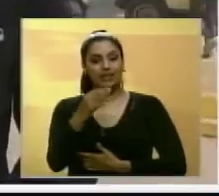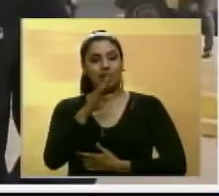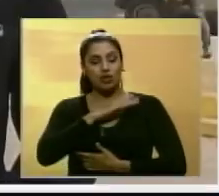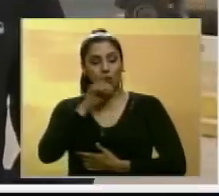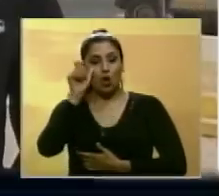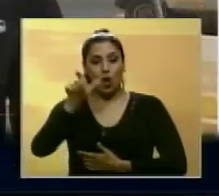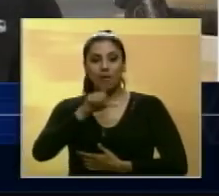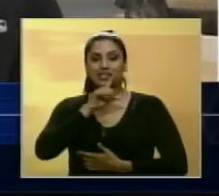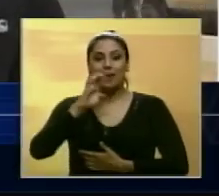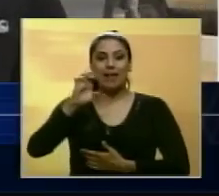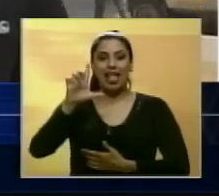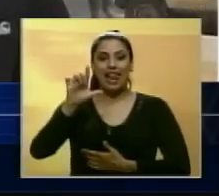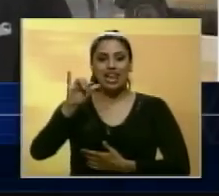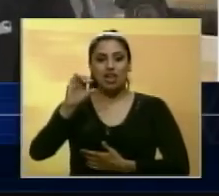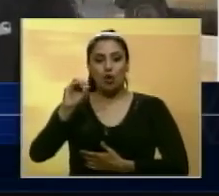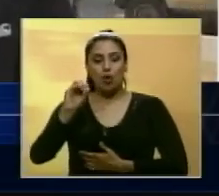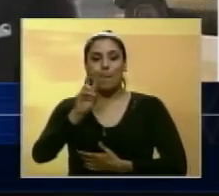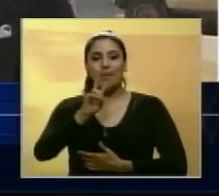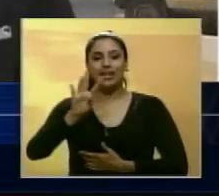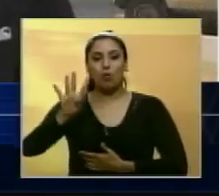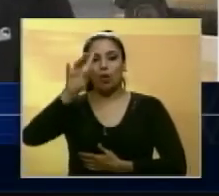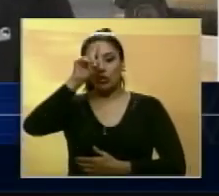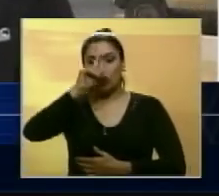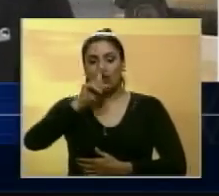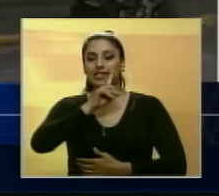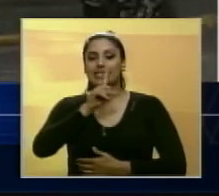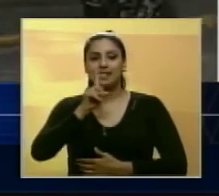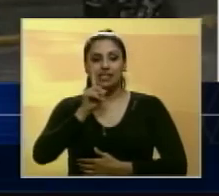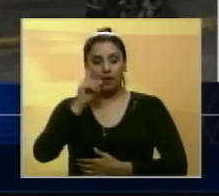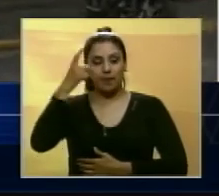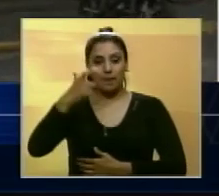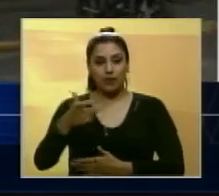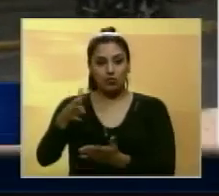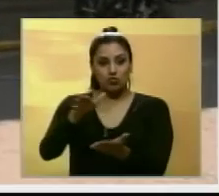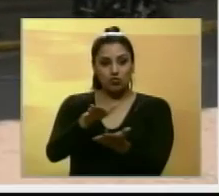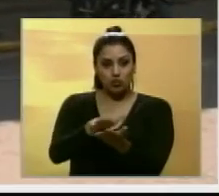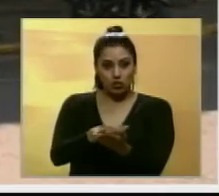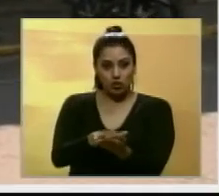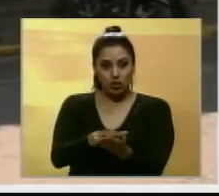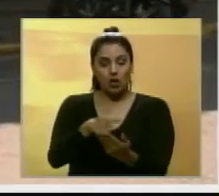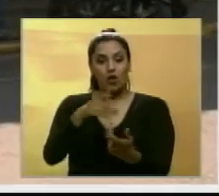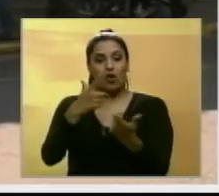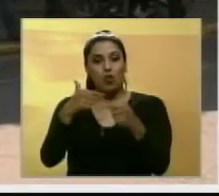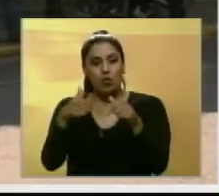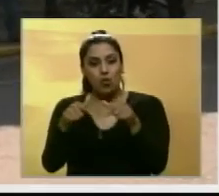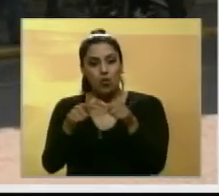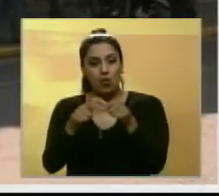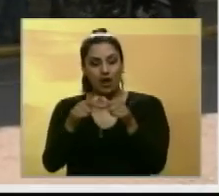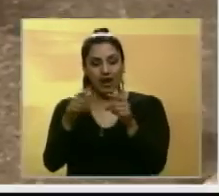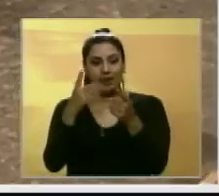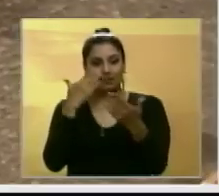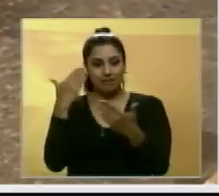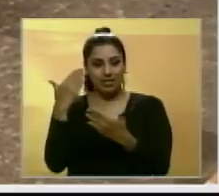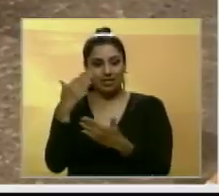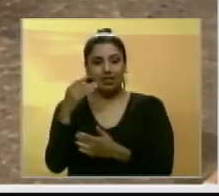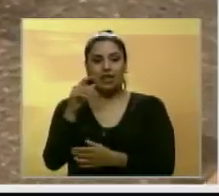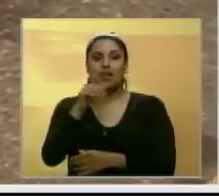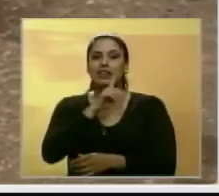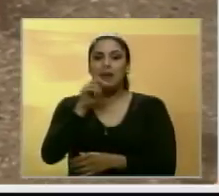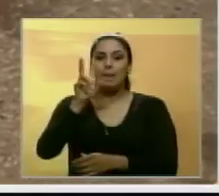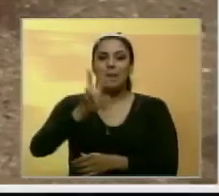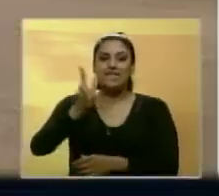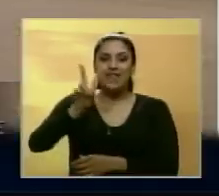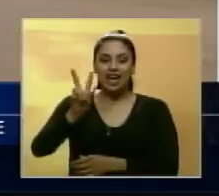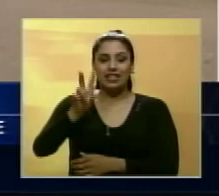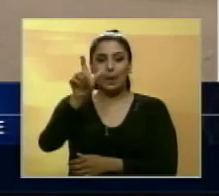Elio Sierra, de 24 años, quedó identificado la víctima. El crimen ocurrió en este sector llamado Longaray del